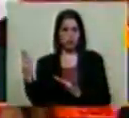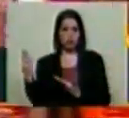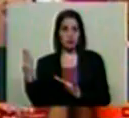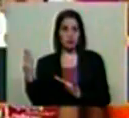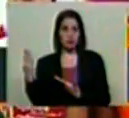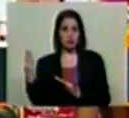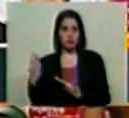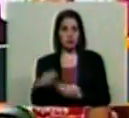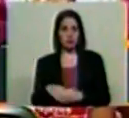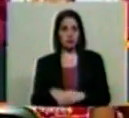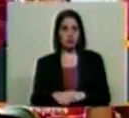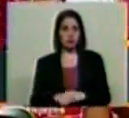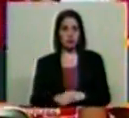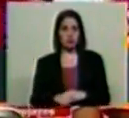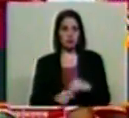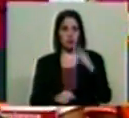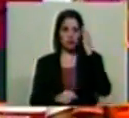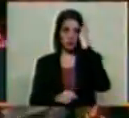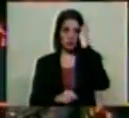Carolina,